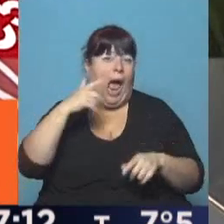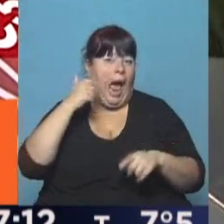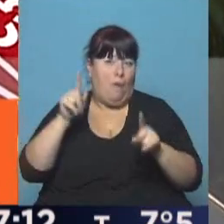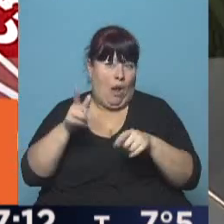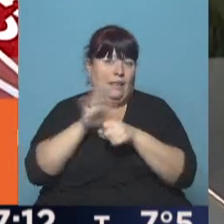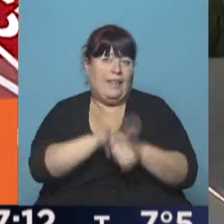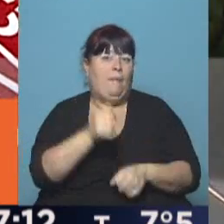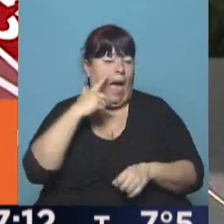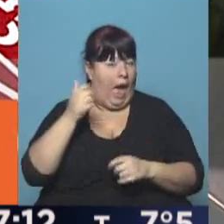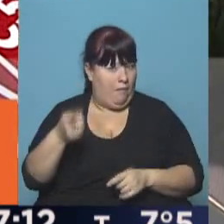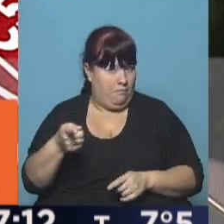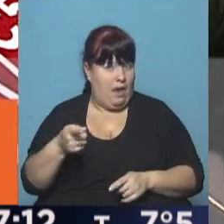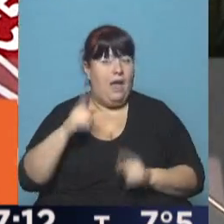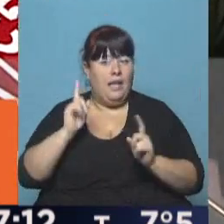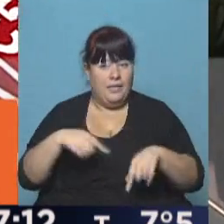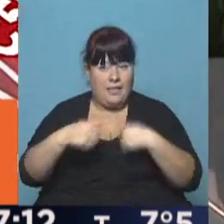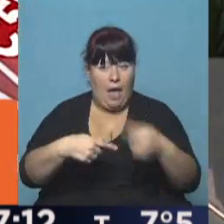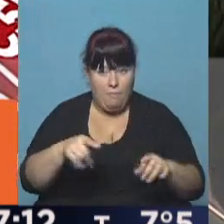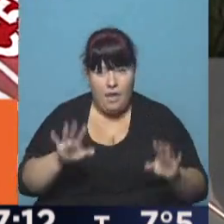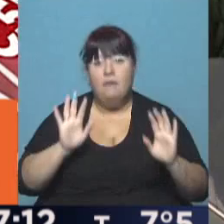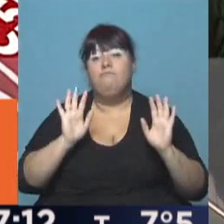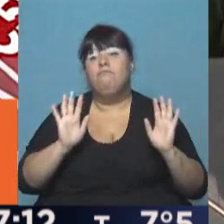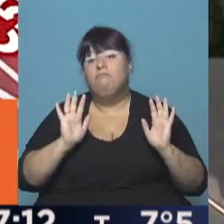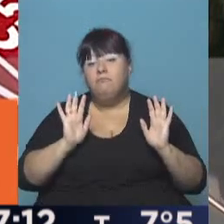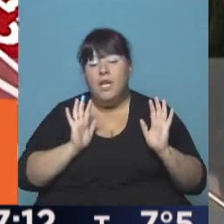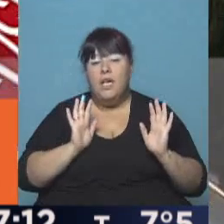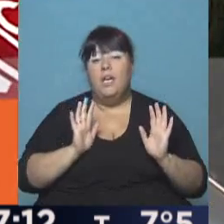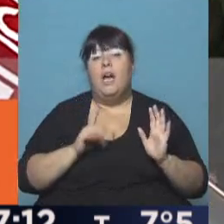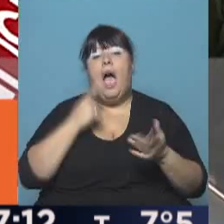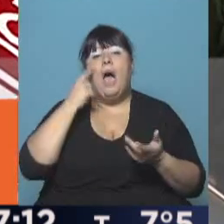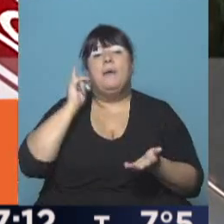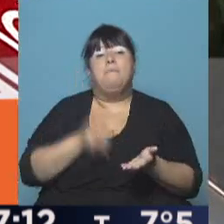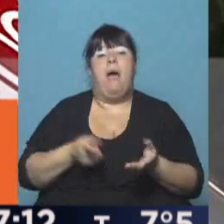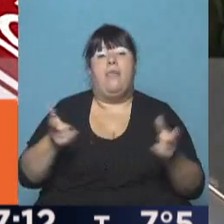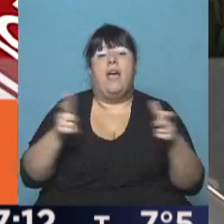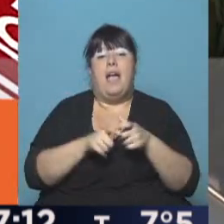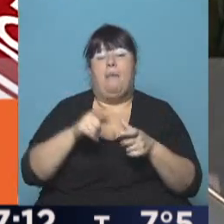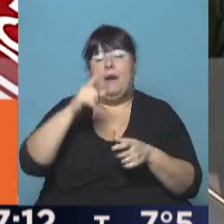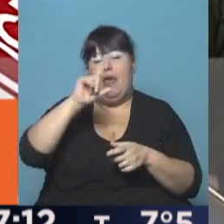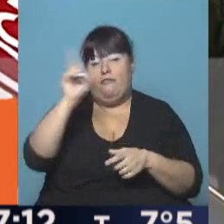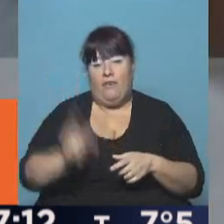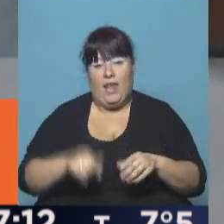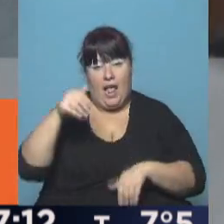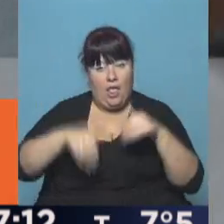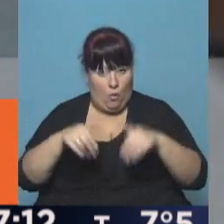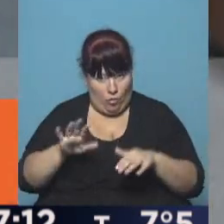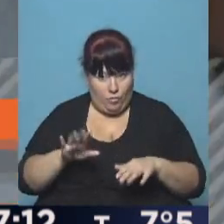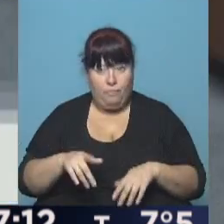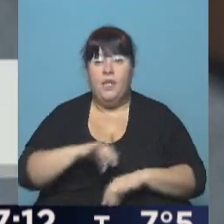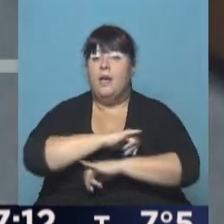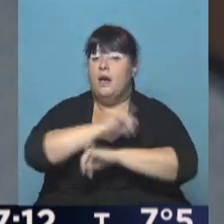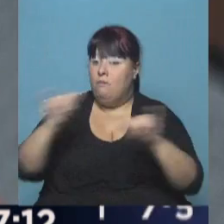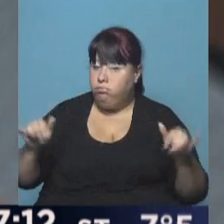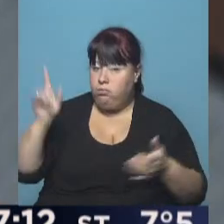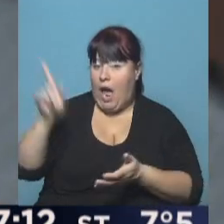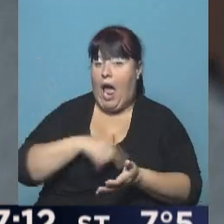encubrimiento de la amia que se está llevando a cabo así que esperemos la resolución de la cámara federal en la electoral luego de conocerse